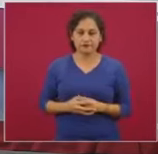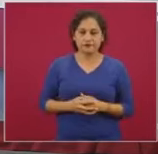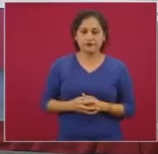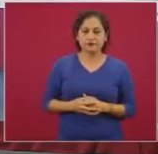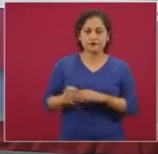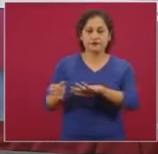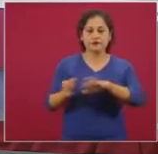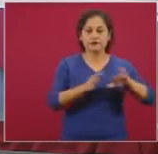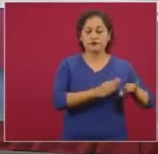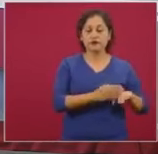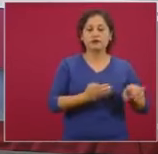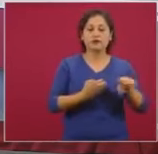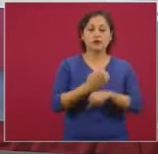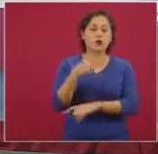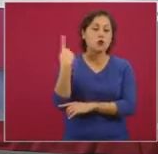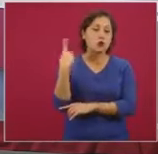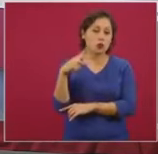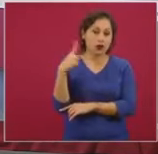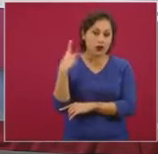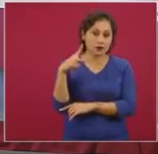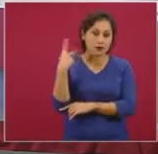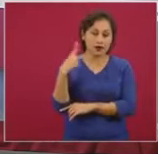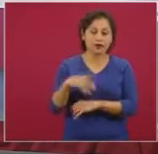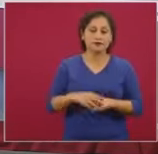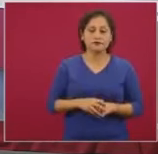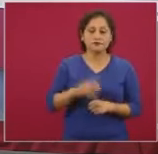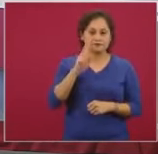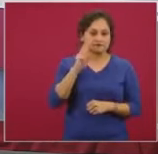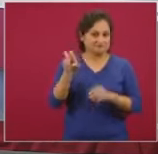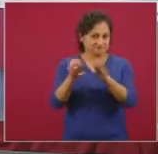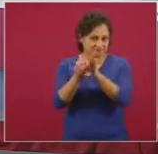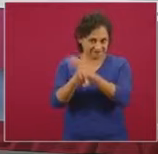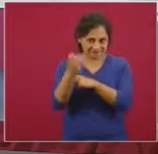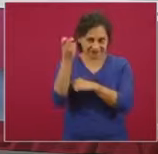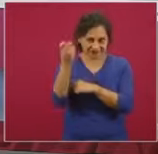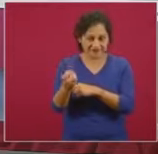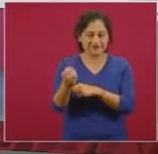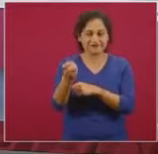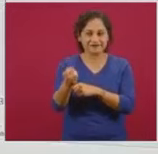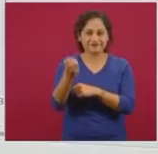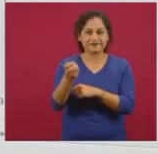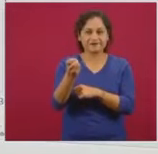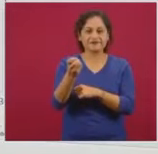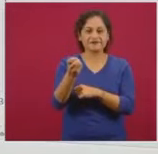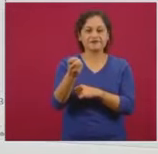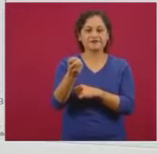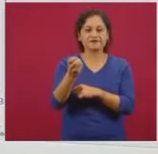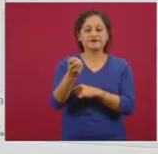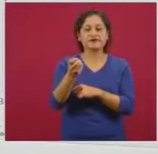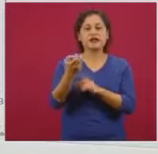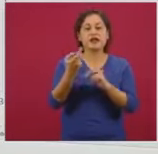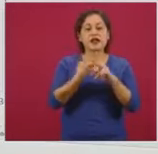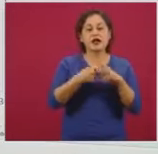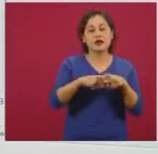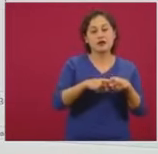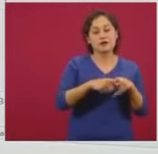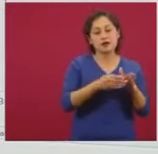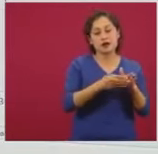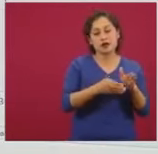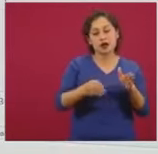Puebla, también van a ver ese tipo de ejemplos como Puebla, en donde tenemos un incremento del exceso de